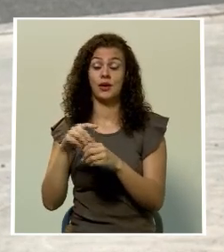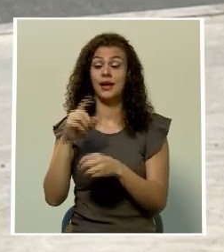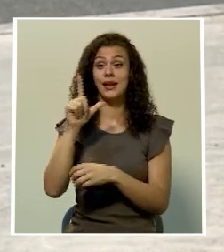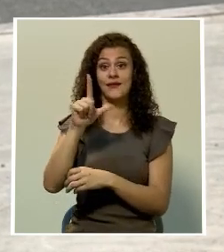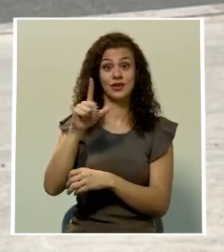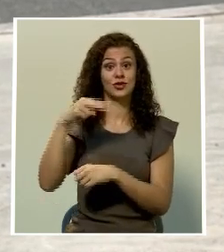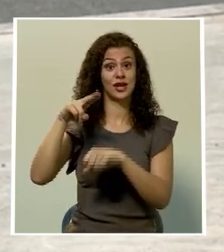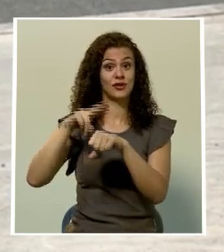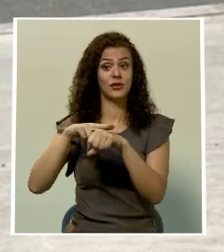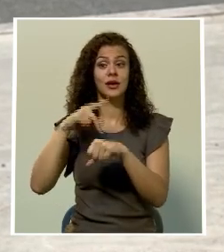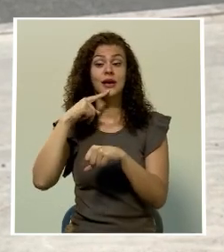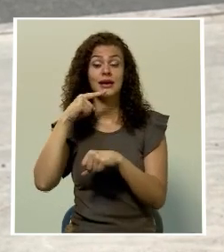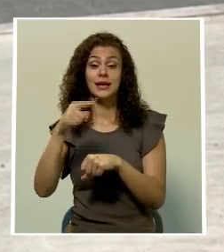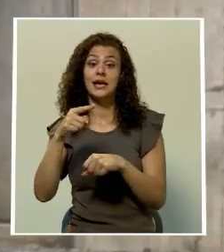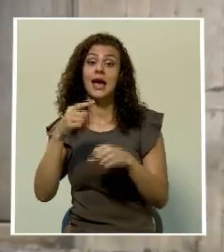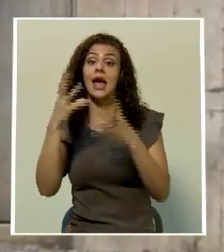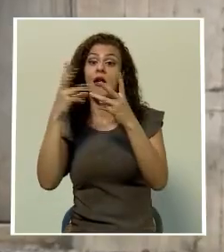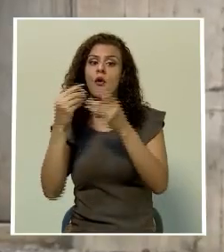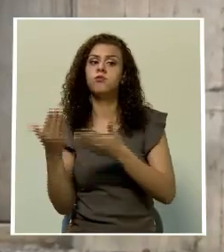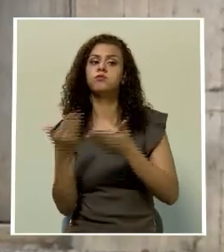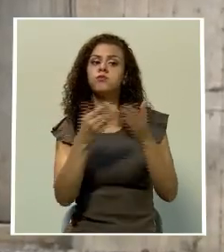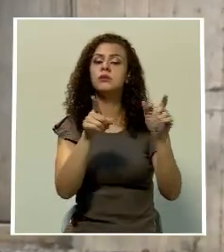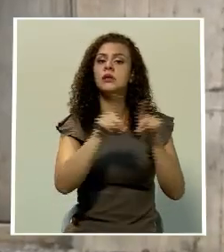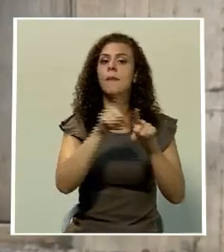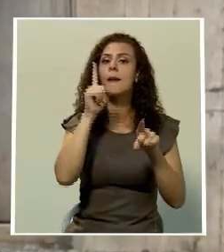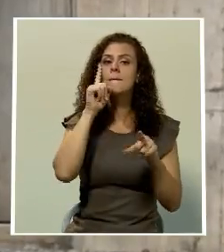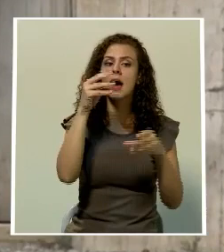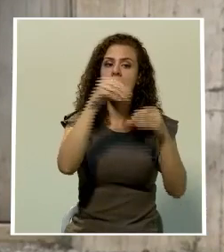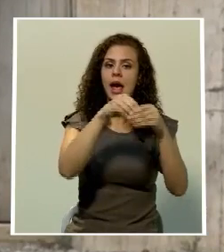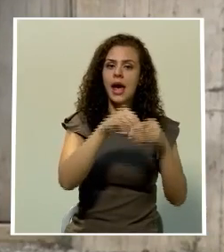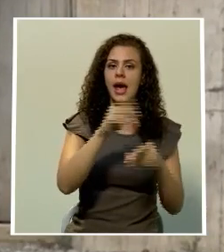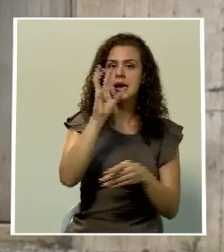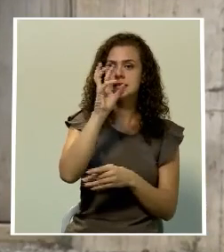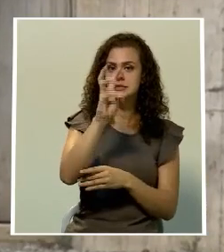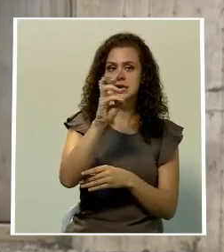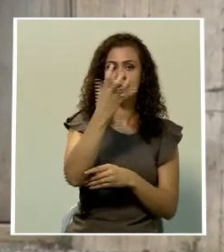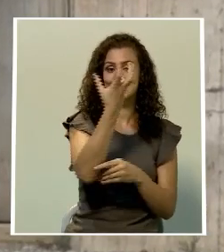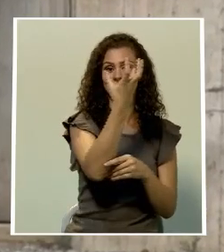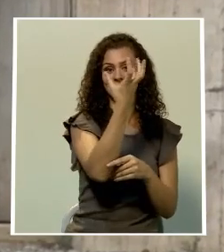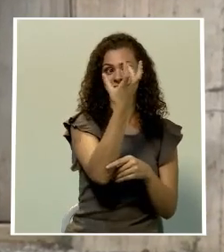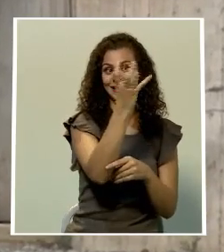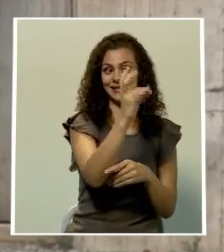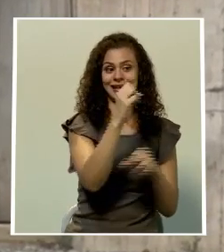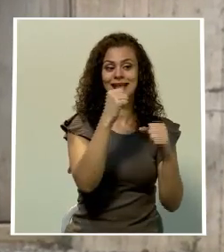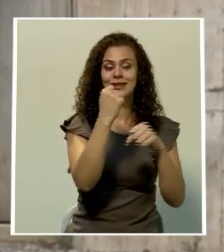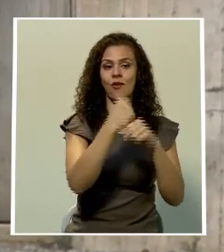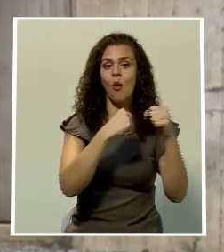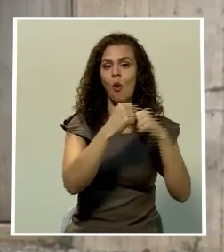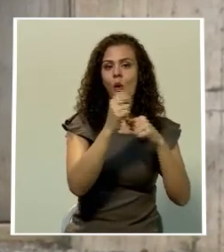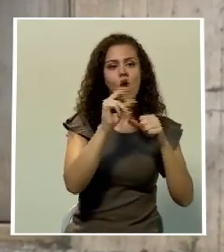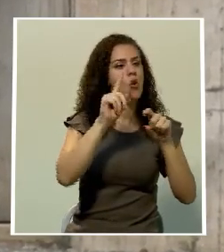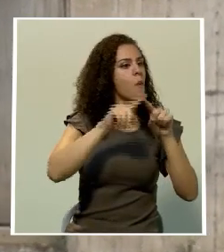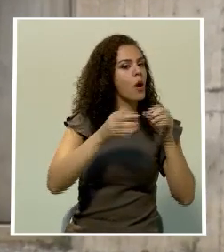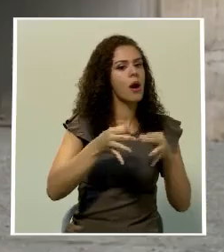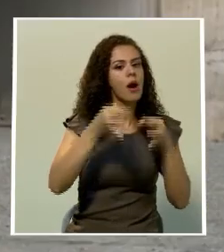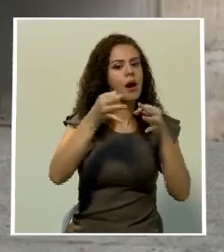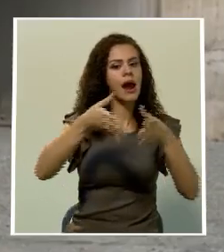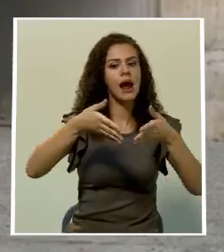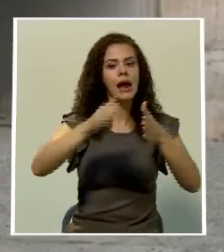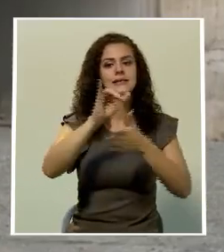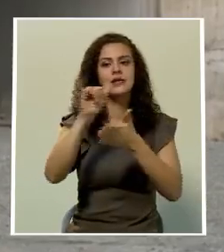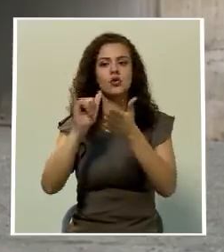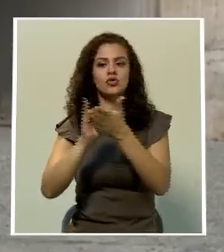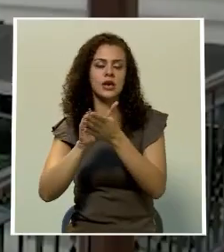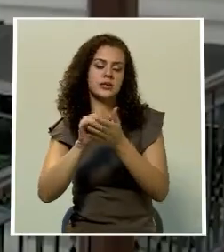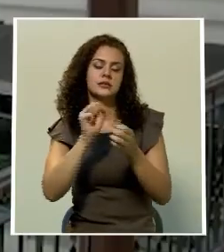José Corrales, esos recursos se destinarán también para invertir en 6 de las 17 obras impostergables en el corredor San